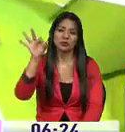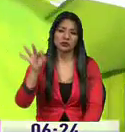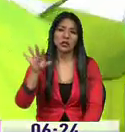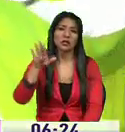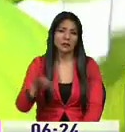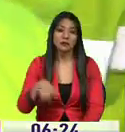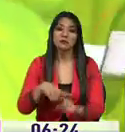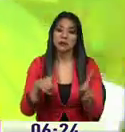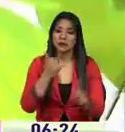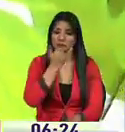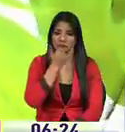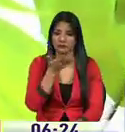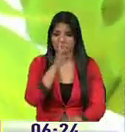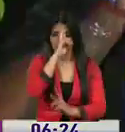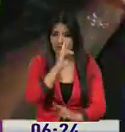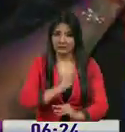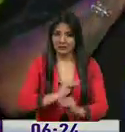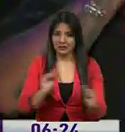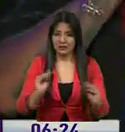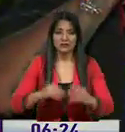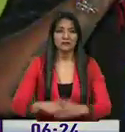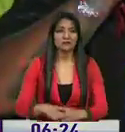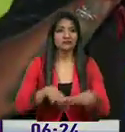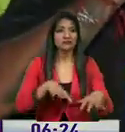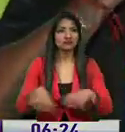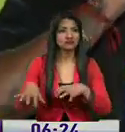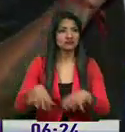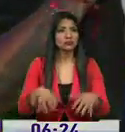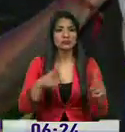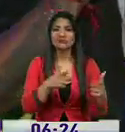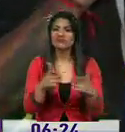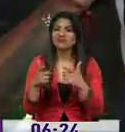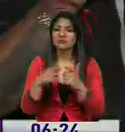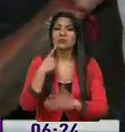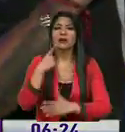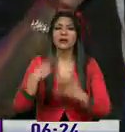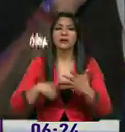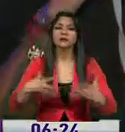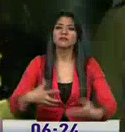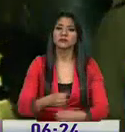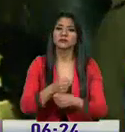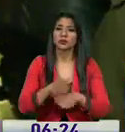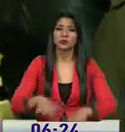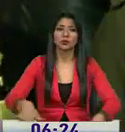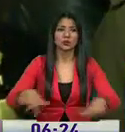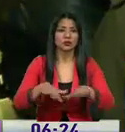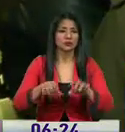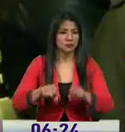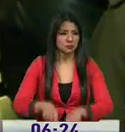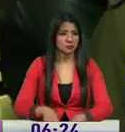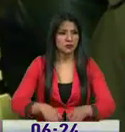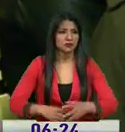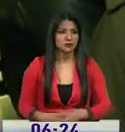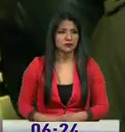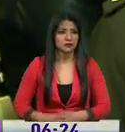objetivo de dichos operativos sería brindar un ambiente de seguridad en la zona. Lograr determinar